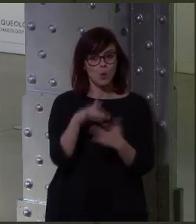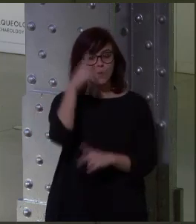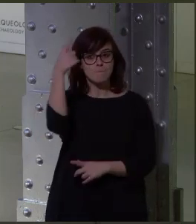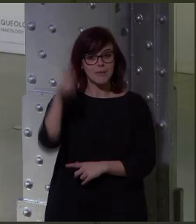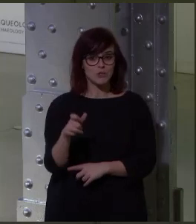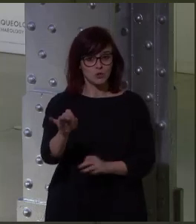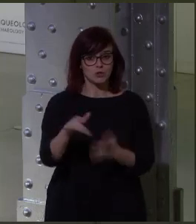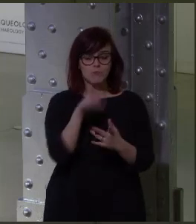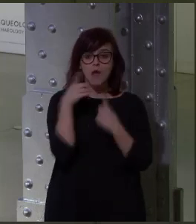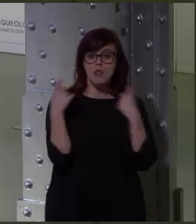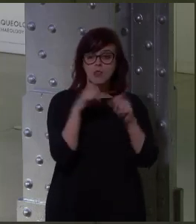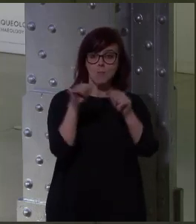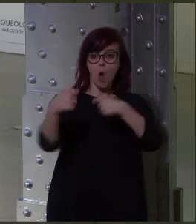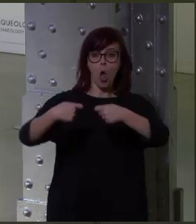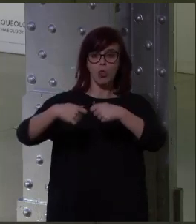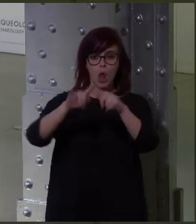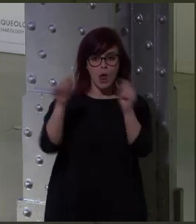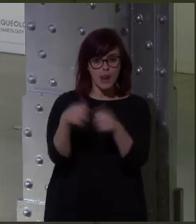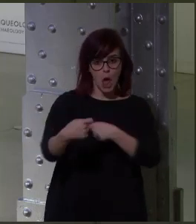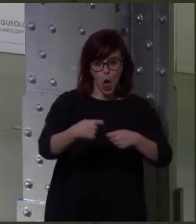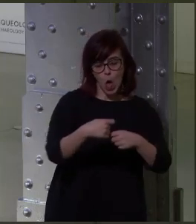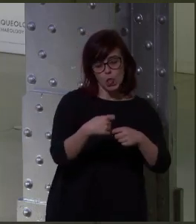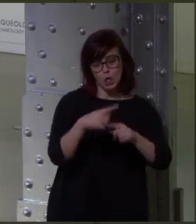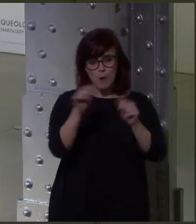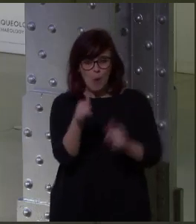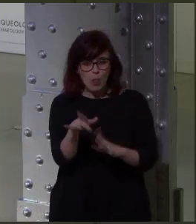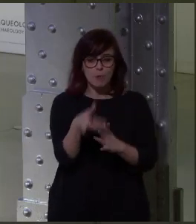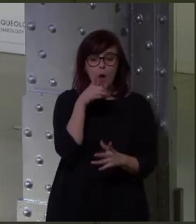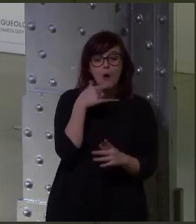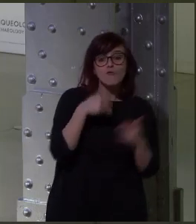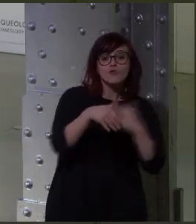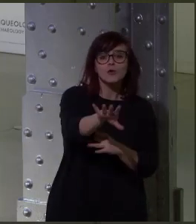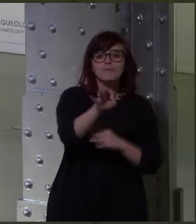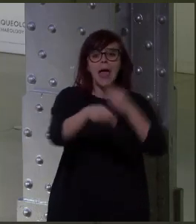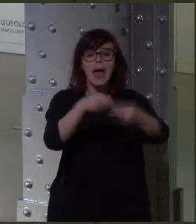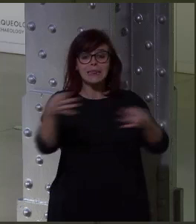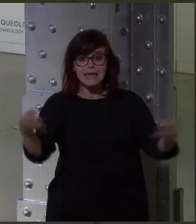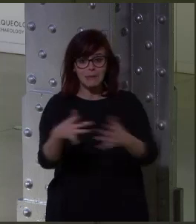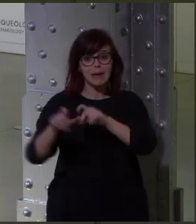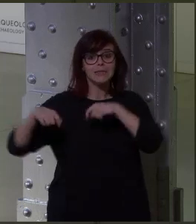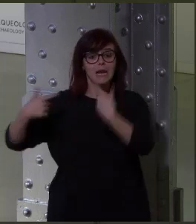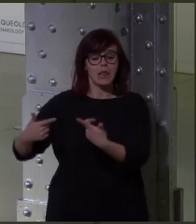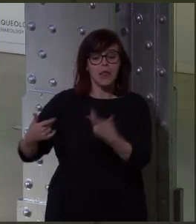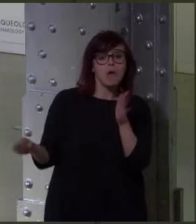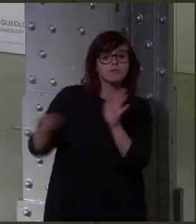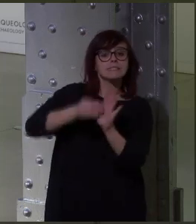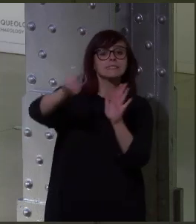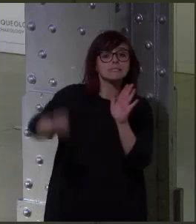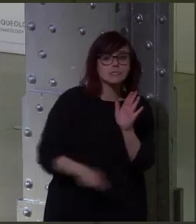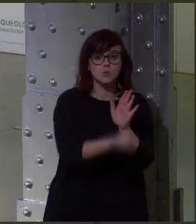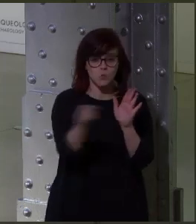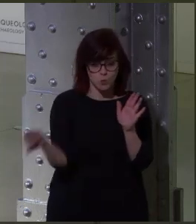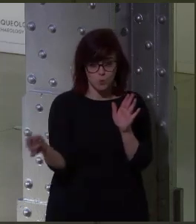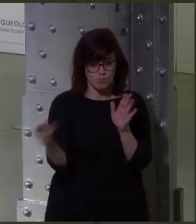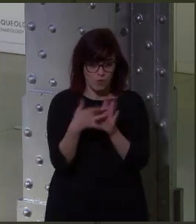define su modelo de negocio, cuando uno toma decisiones sobre lo que va a hacer, o metemos la naturaleza en esas decisiones,